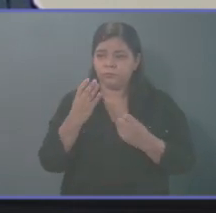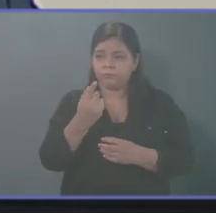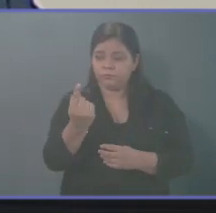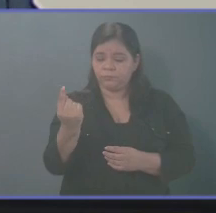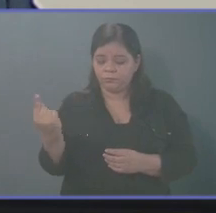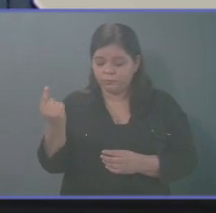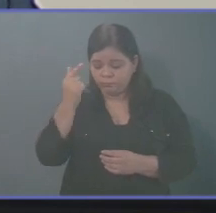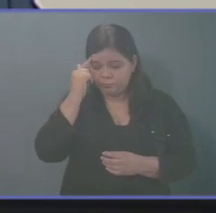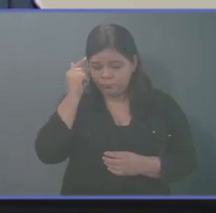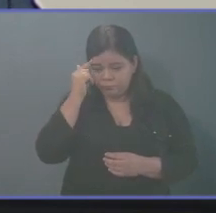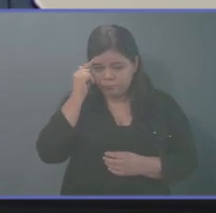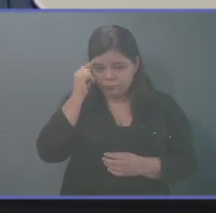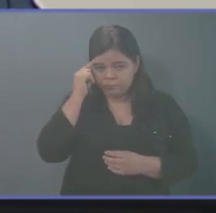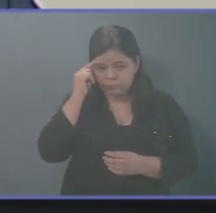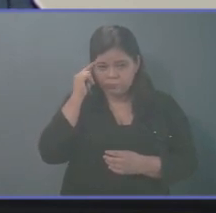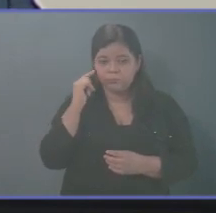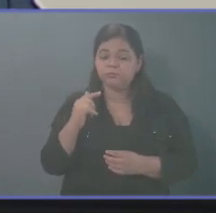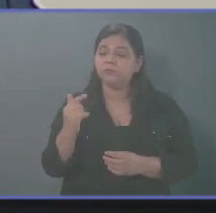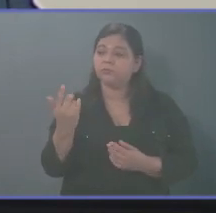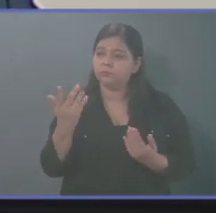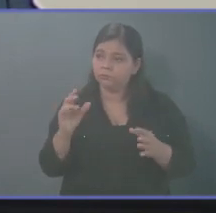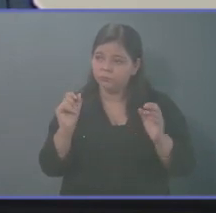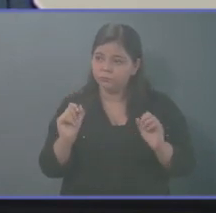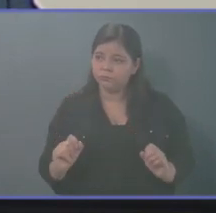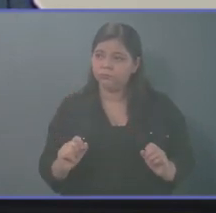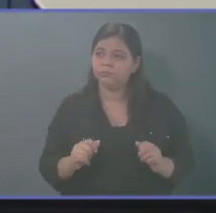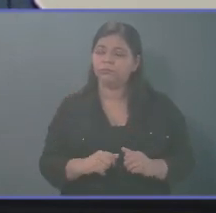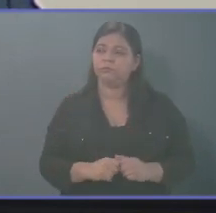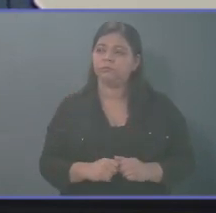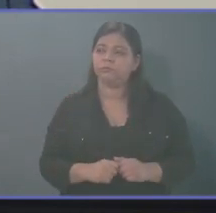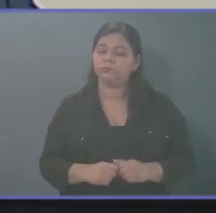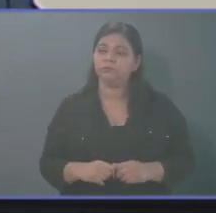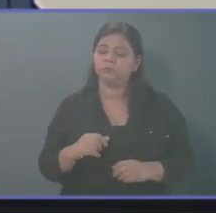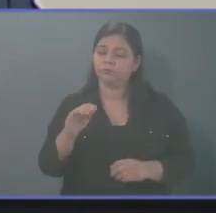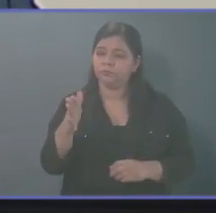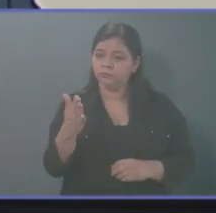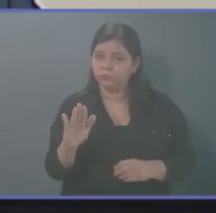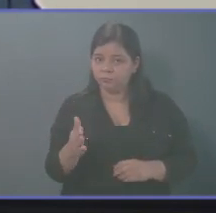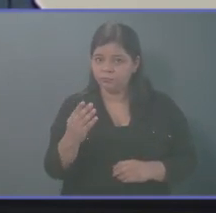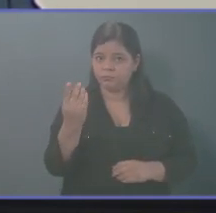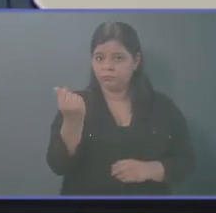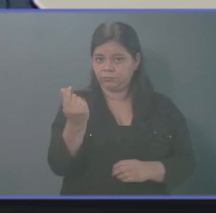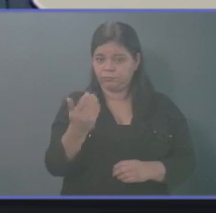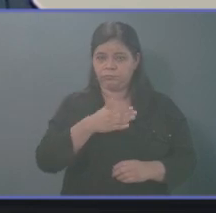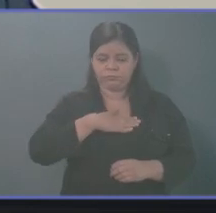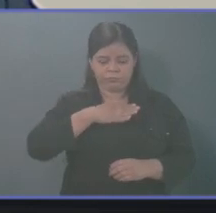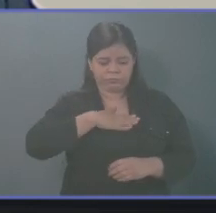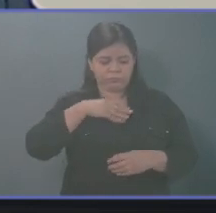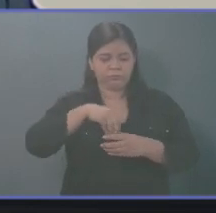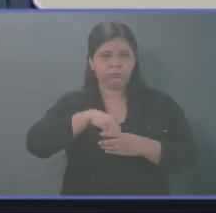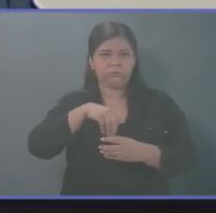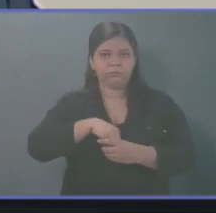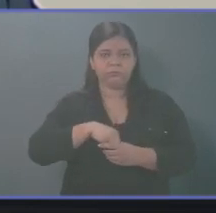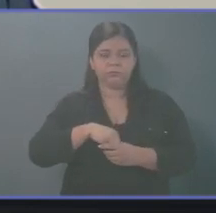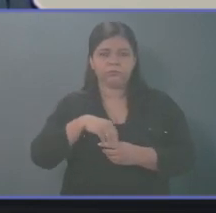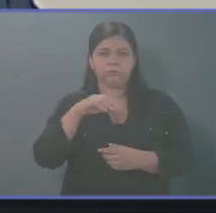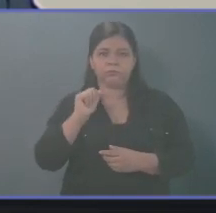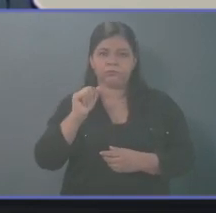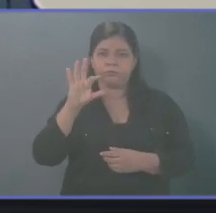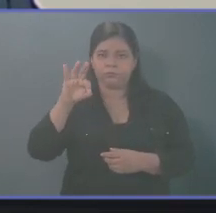pidiendo que se les permita disponer de sus propios ahorros